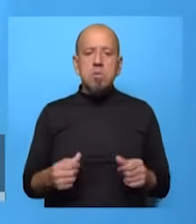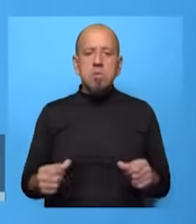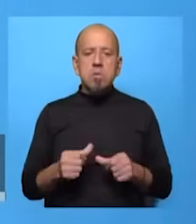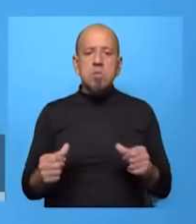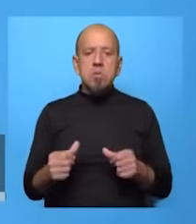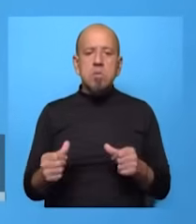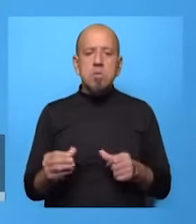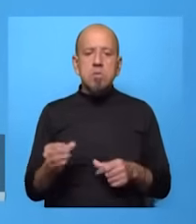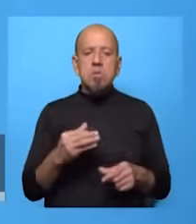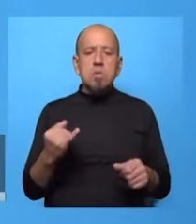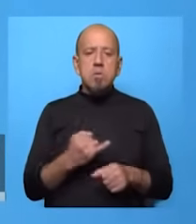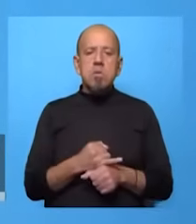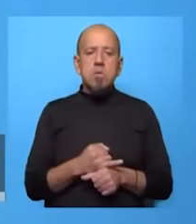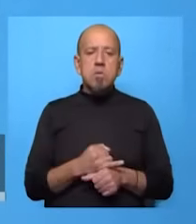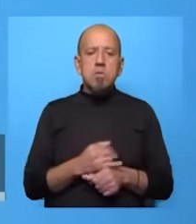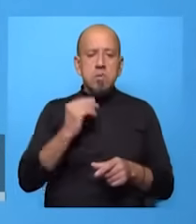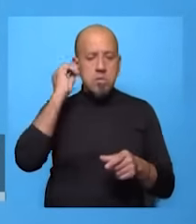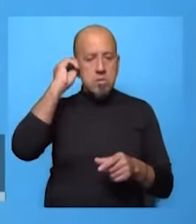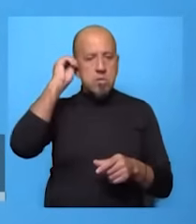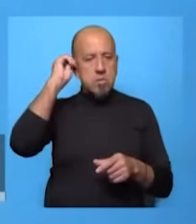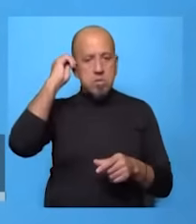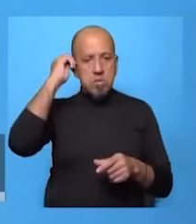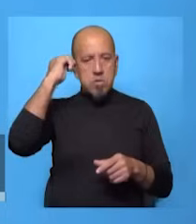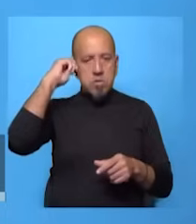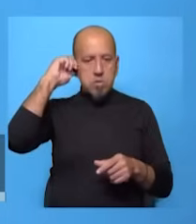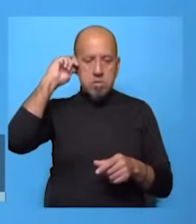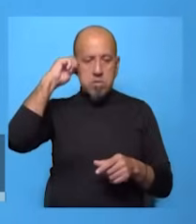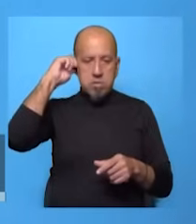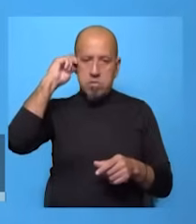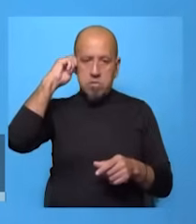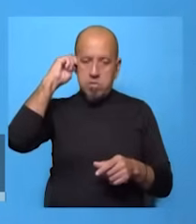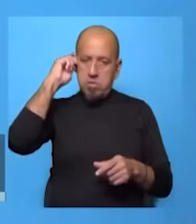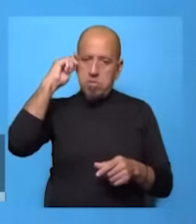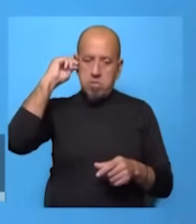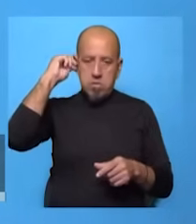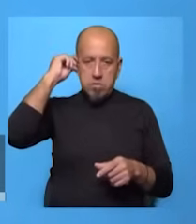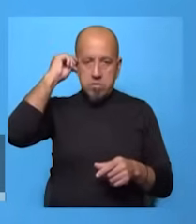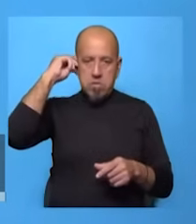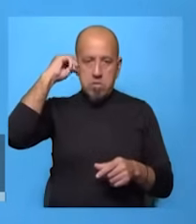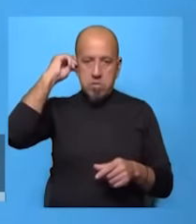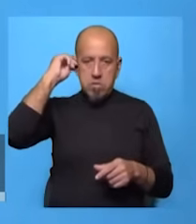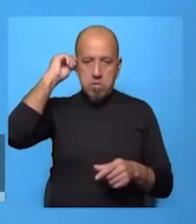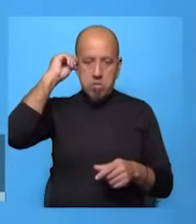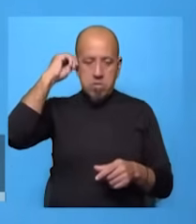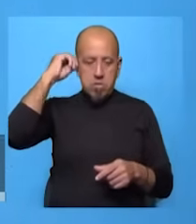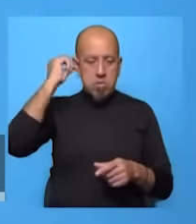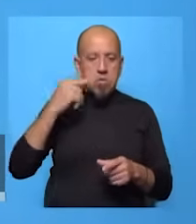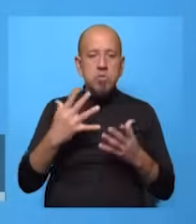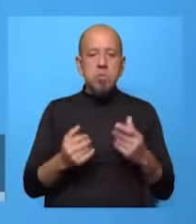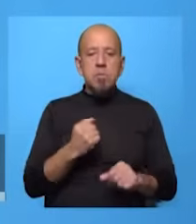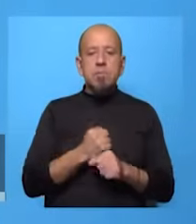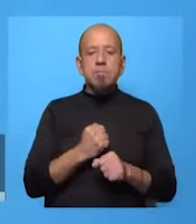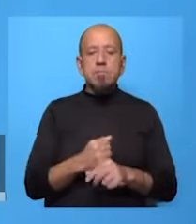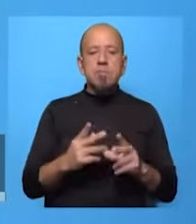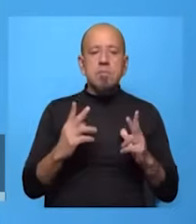mal no y que yo no voy a reconocer ser que hay 80,000 puestos de trabajo Por supuesto que los aplaudo yo quiero que trabajo formal quiero que el